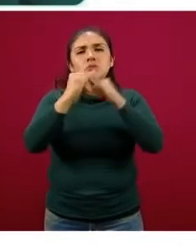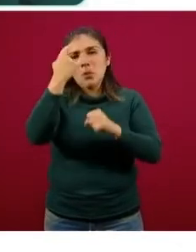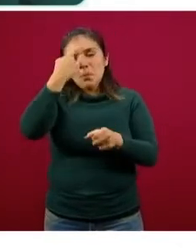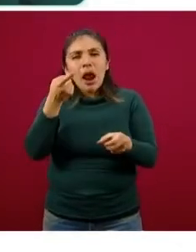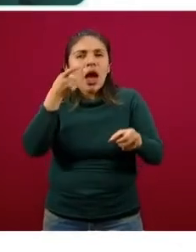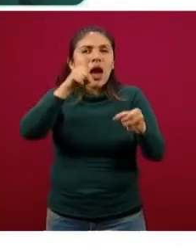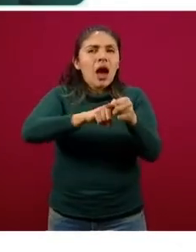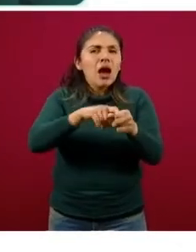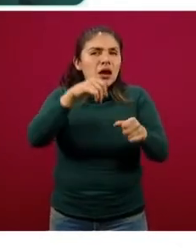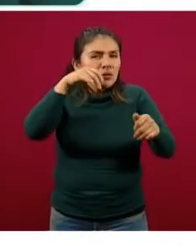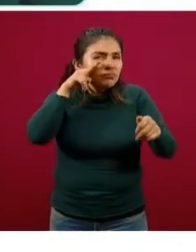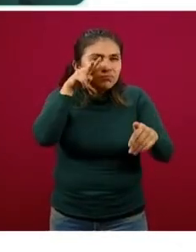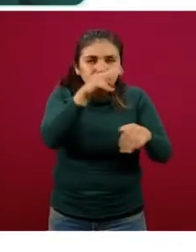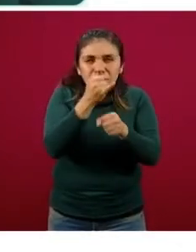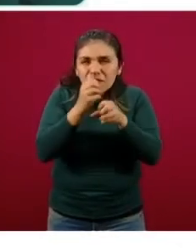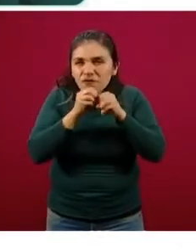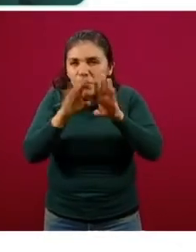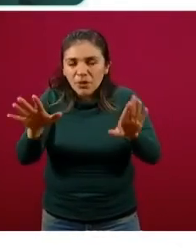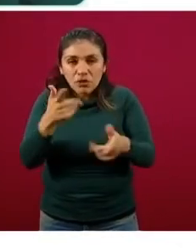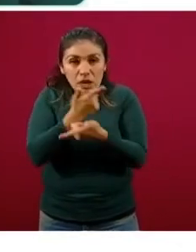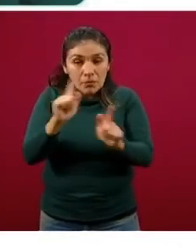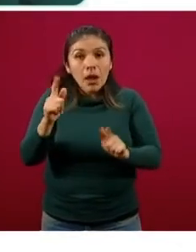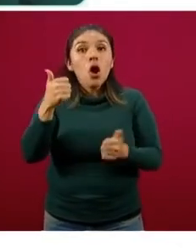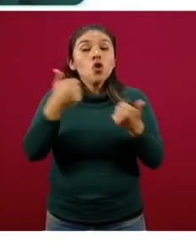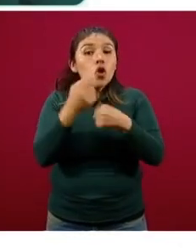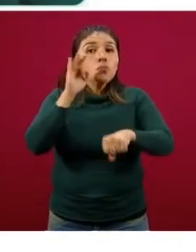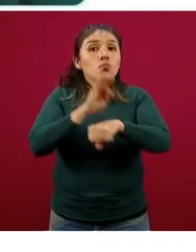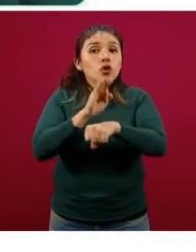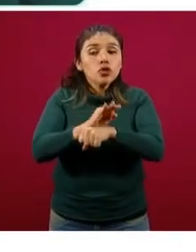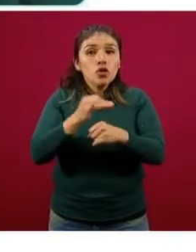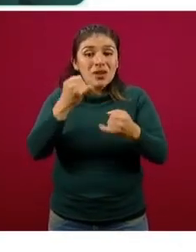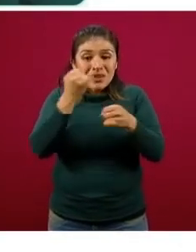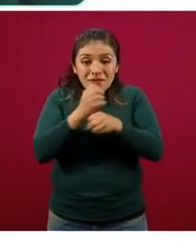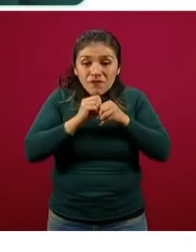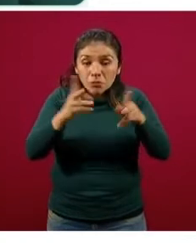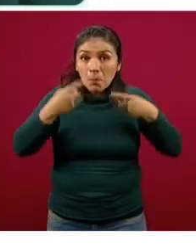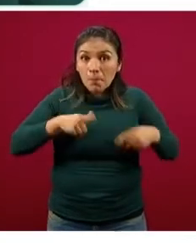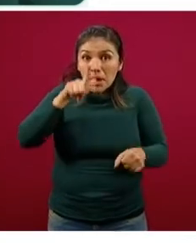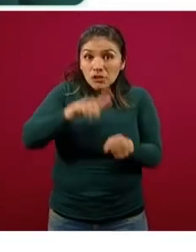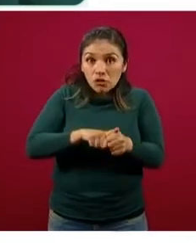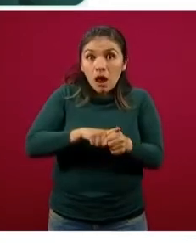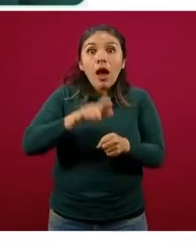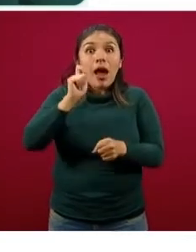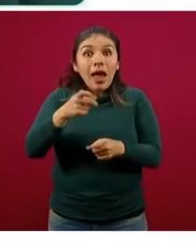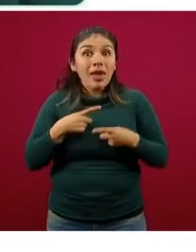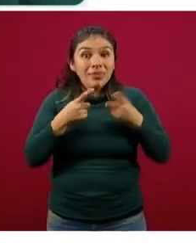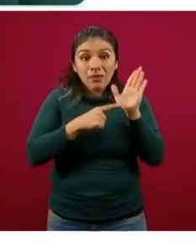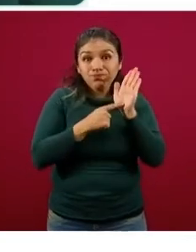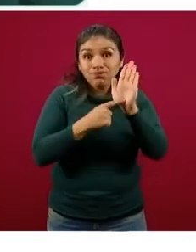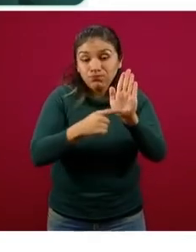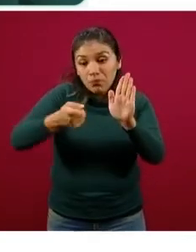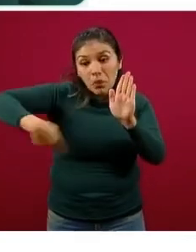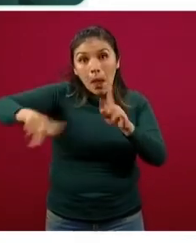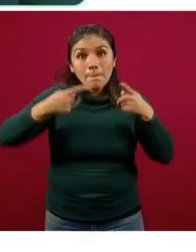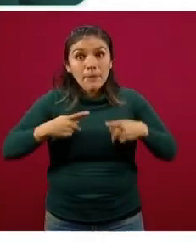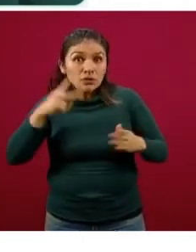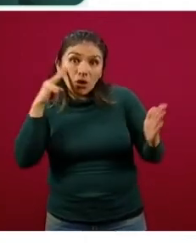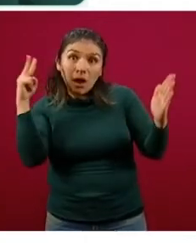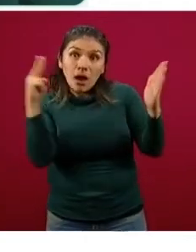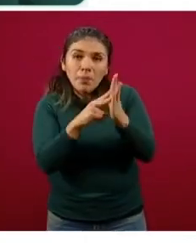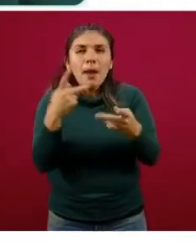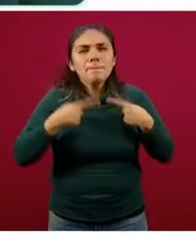Información Pública, en donde con la protección de los datos personales, lo que se ofrece a la población, a